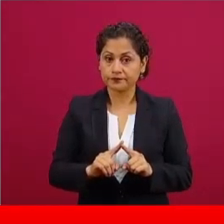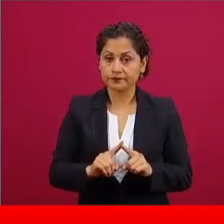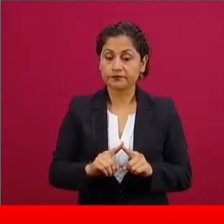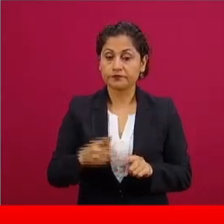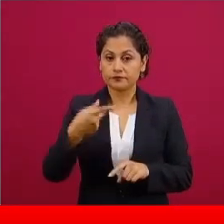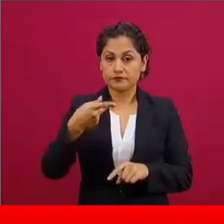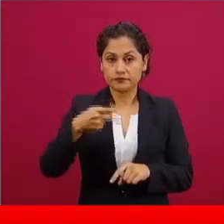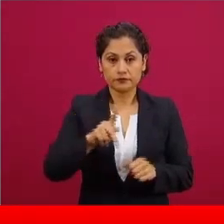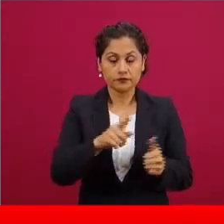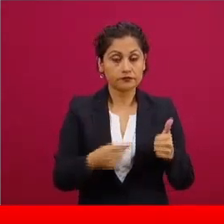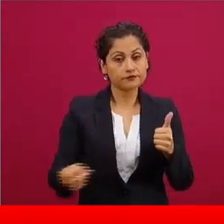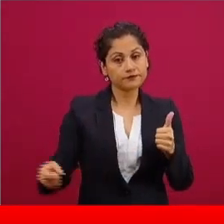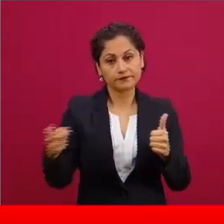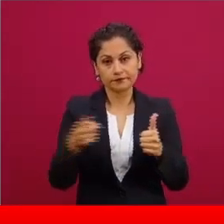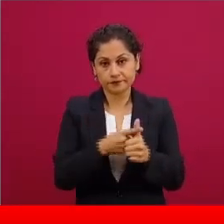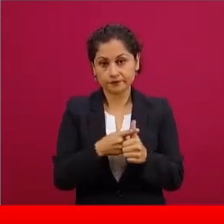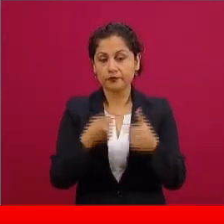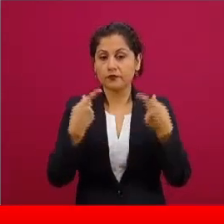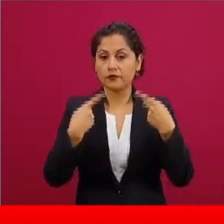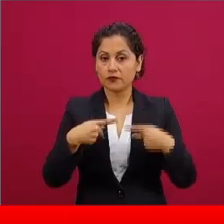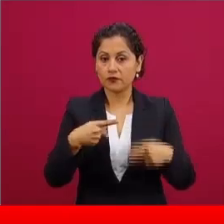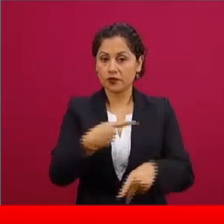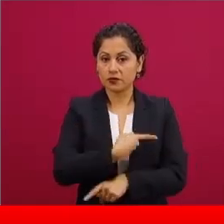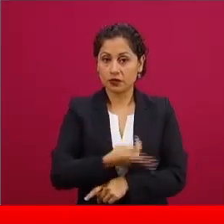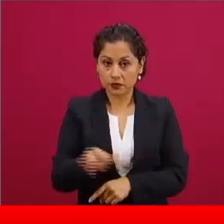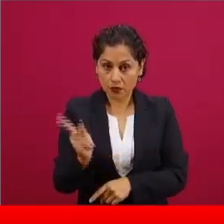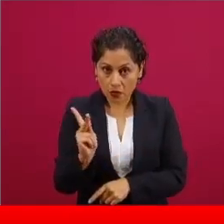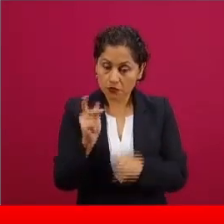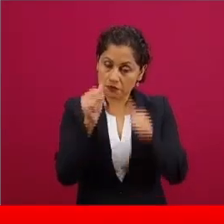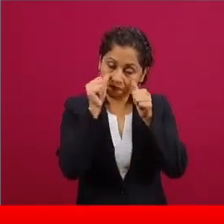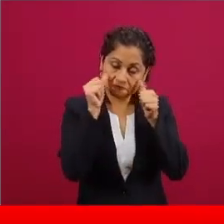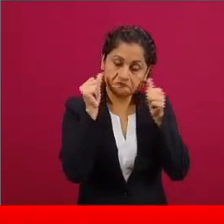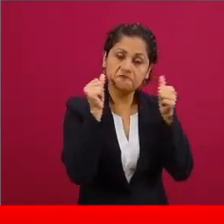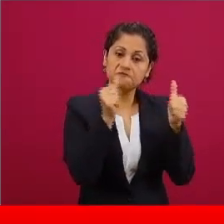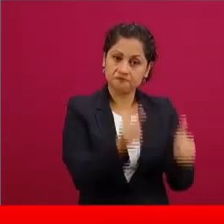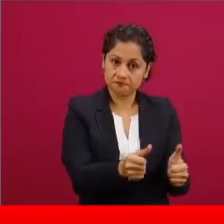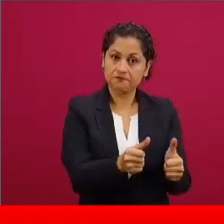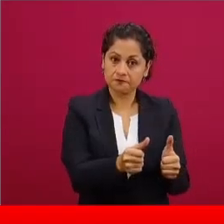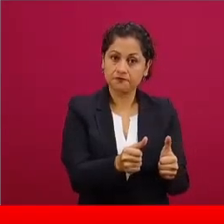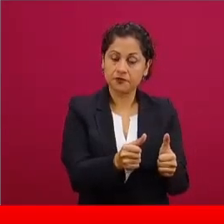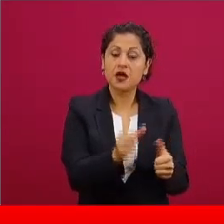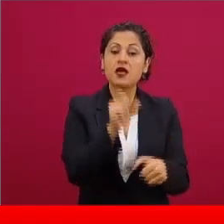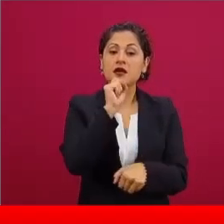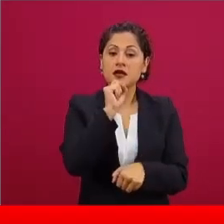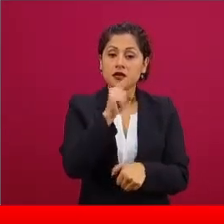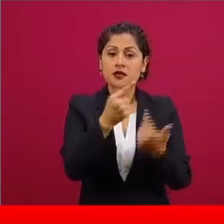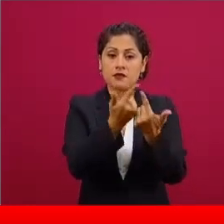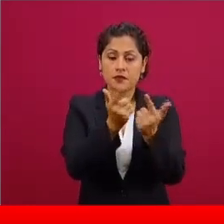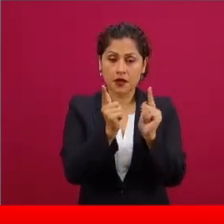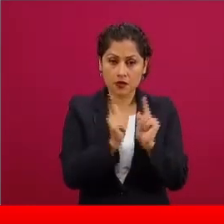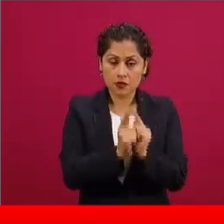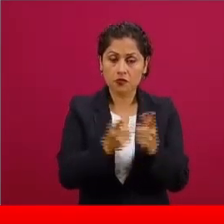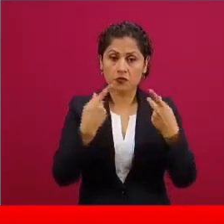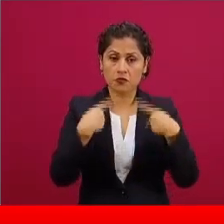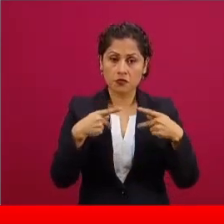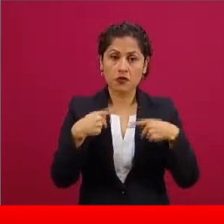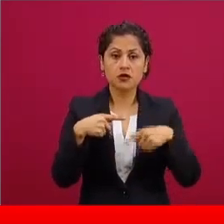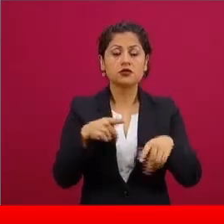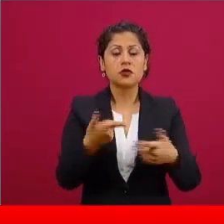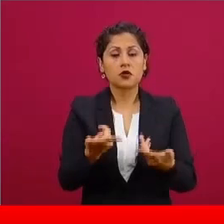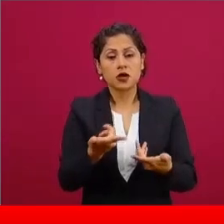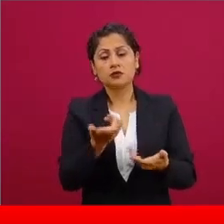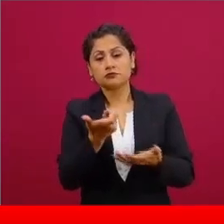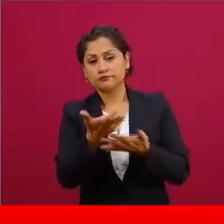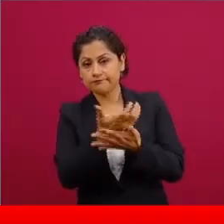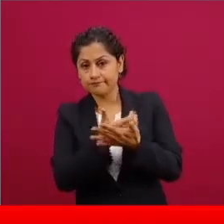los pobres y a los integrantes de las clases medias todo